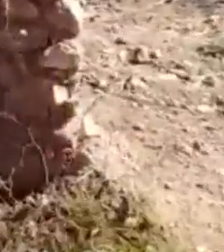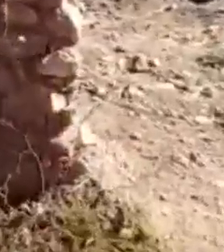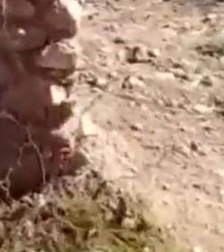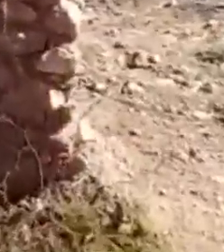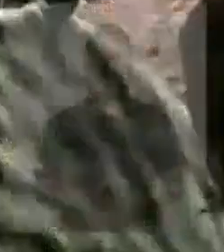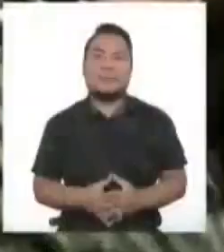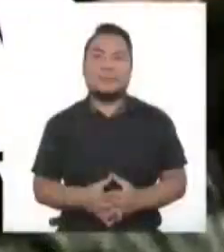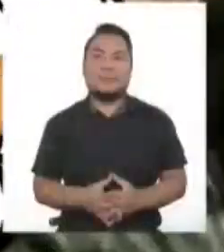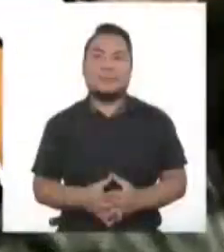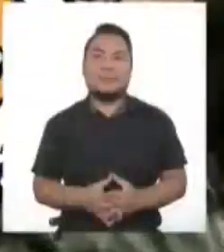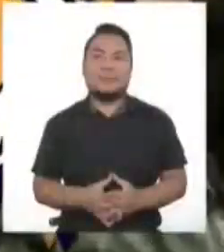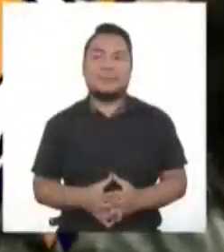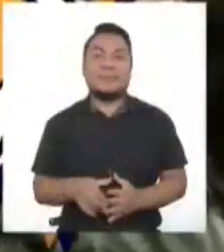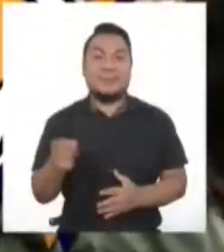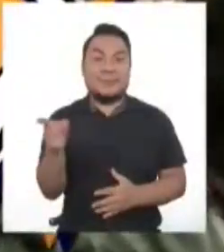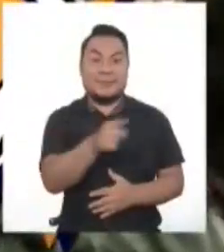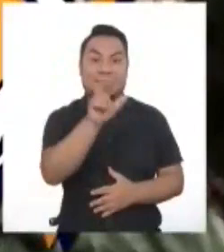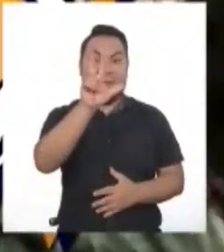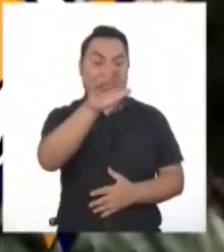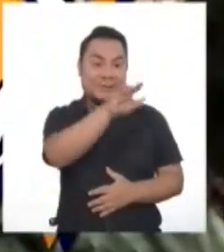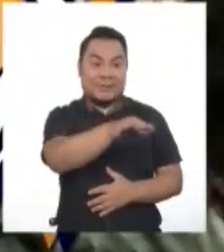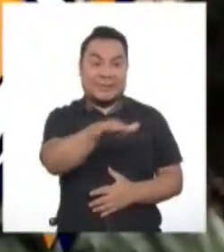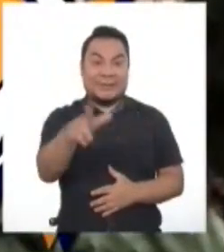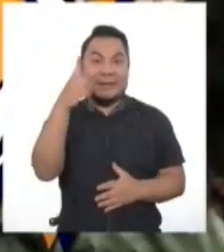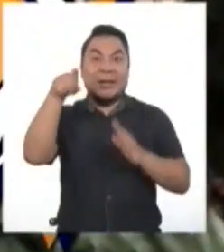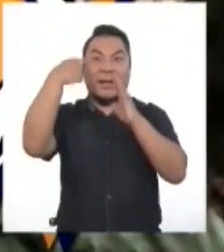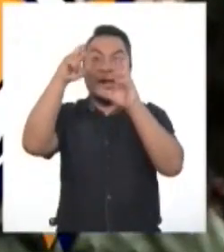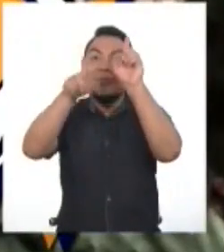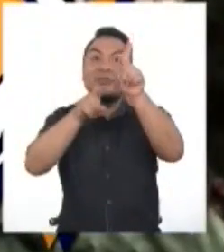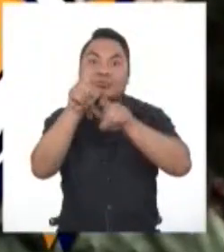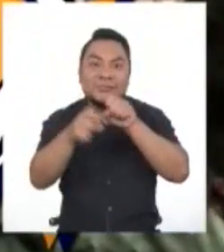Camila, Román, Victoria, no nuestra Casaventuras.